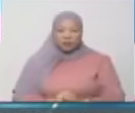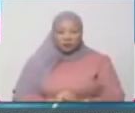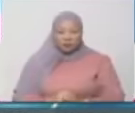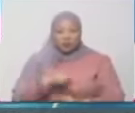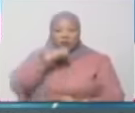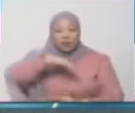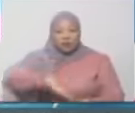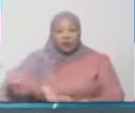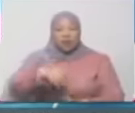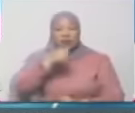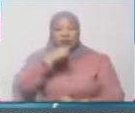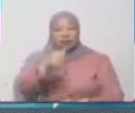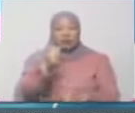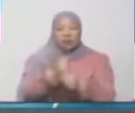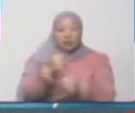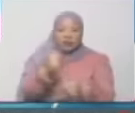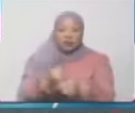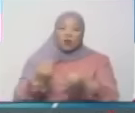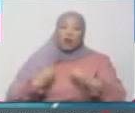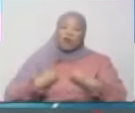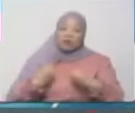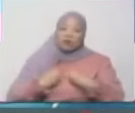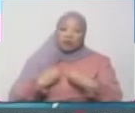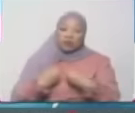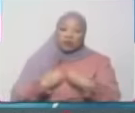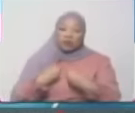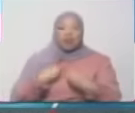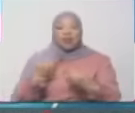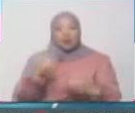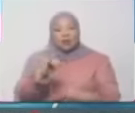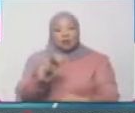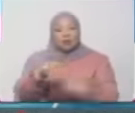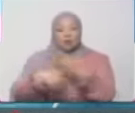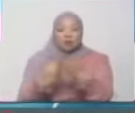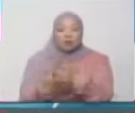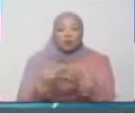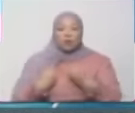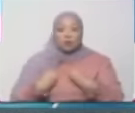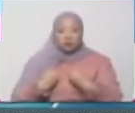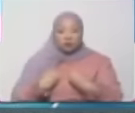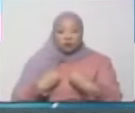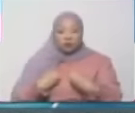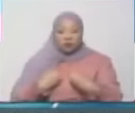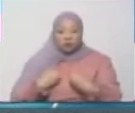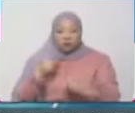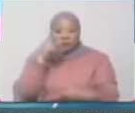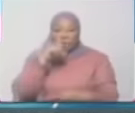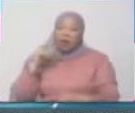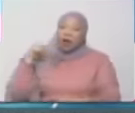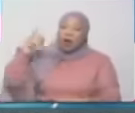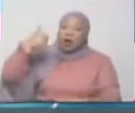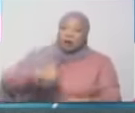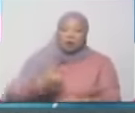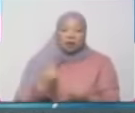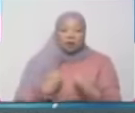historia heroica que ha vivido, que vive y que seguirá viviendo en el transcurso de los años que están por